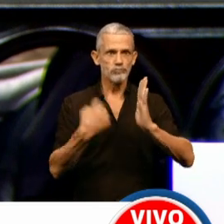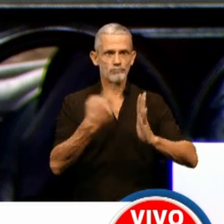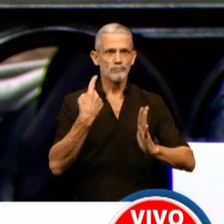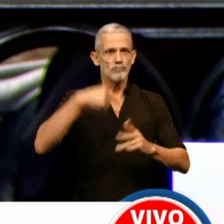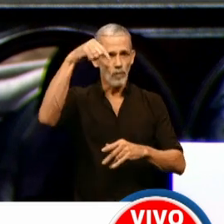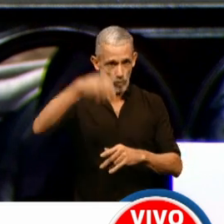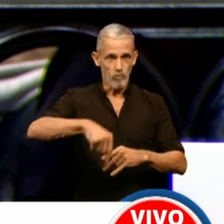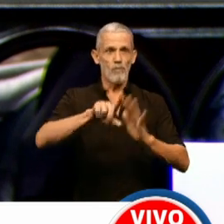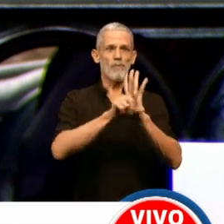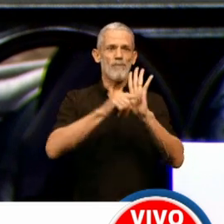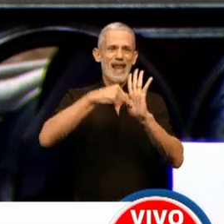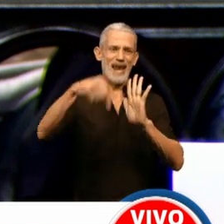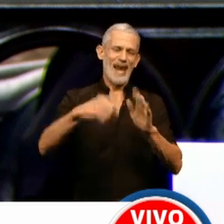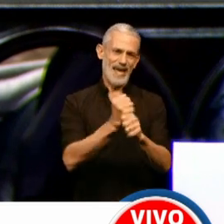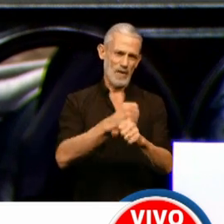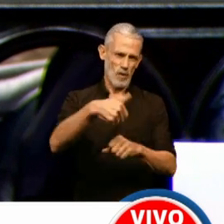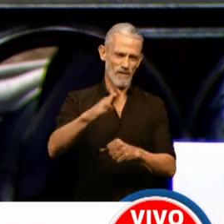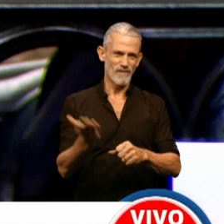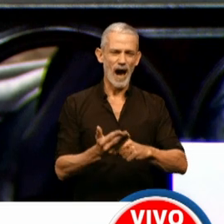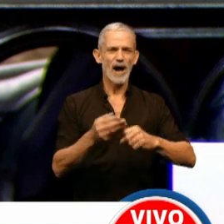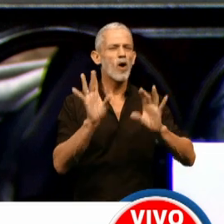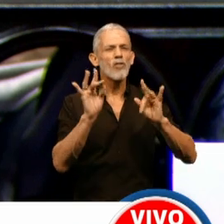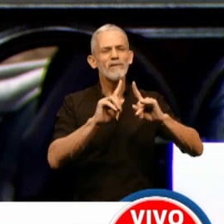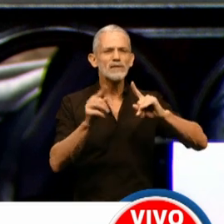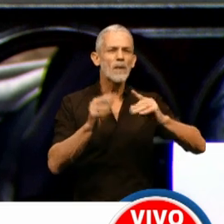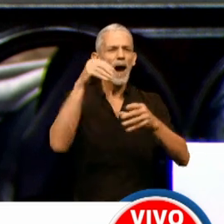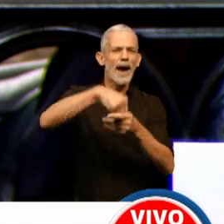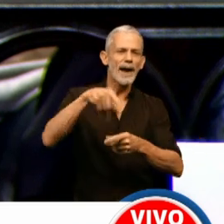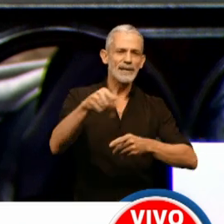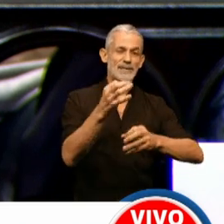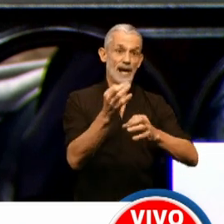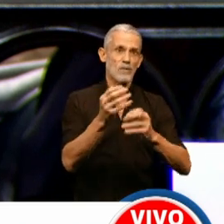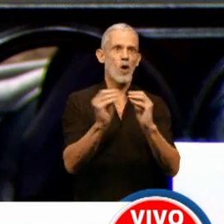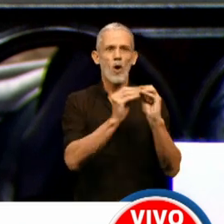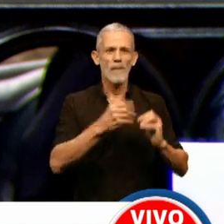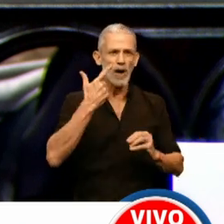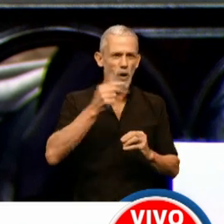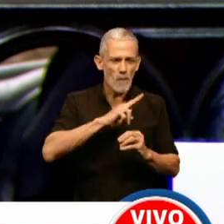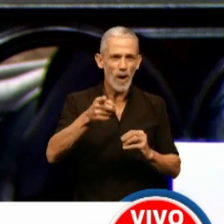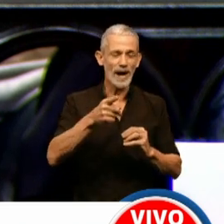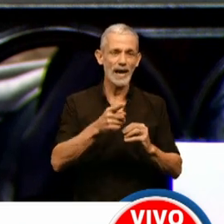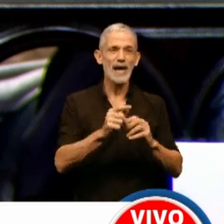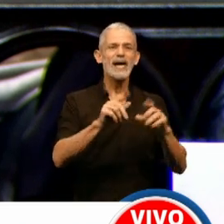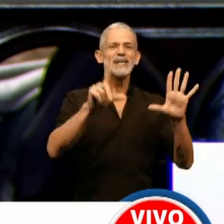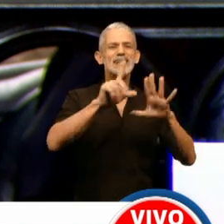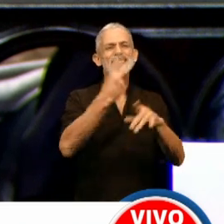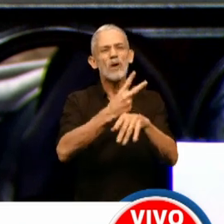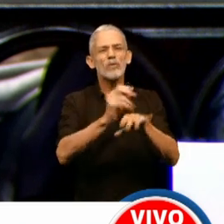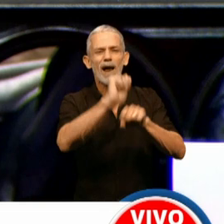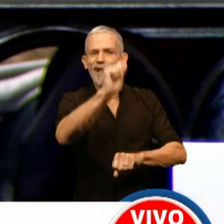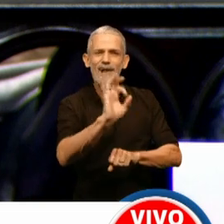hoy estamos legislando que no hubiera dificultades para que ingresaran compañeras que no hubieran terminado el secundario